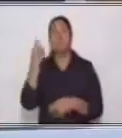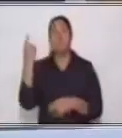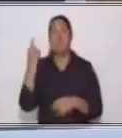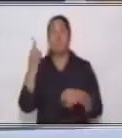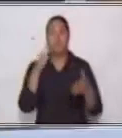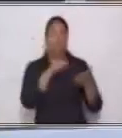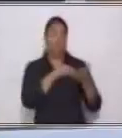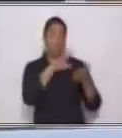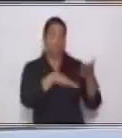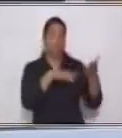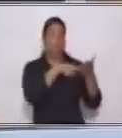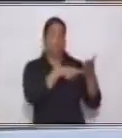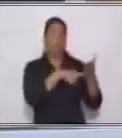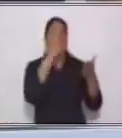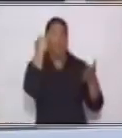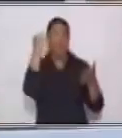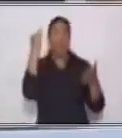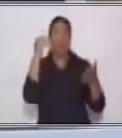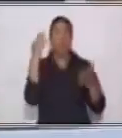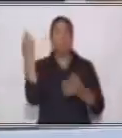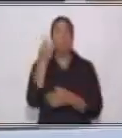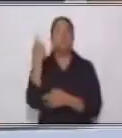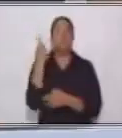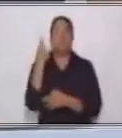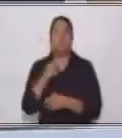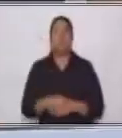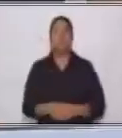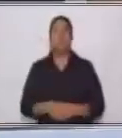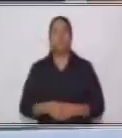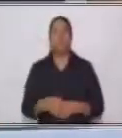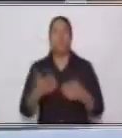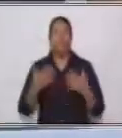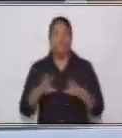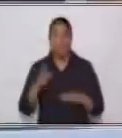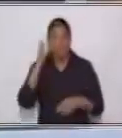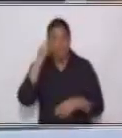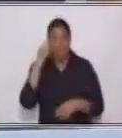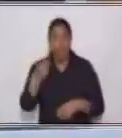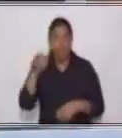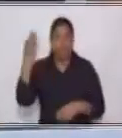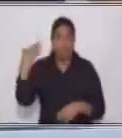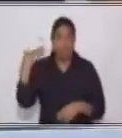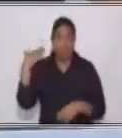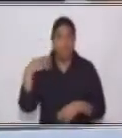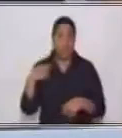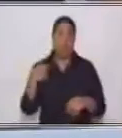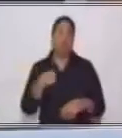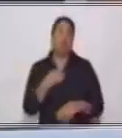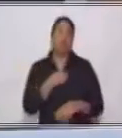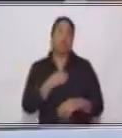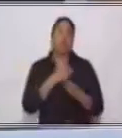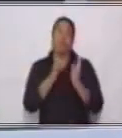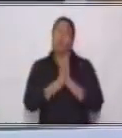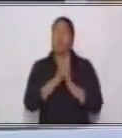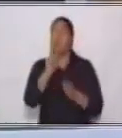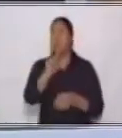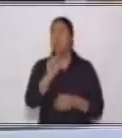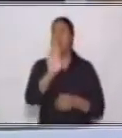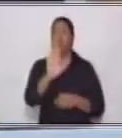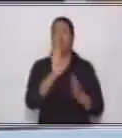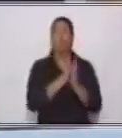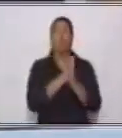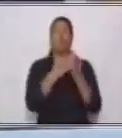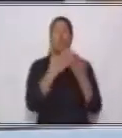recordado acerca de lo que conversamos de resumen, quiero que en tu cuaderno apuntes o hagas una lluvia de ideas acerca de